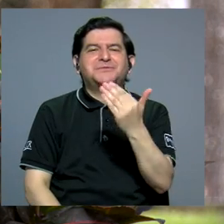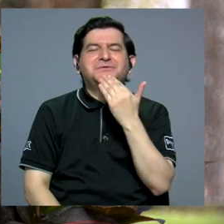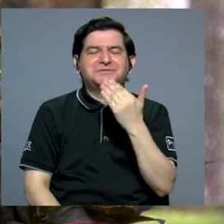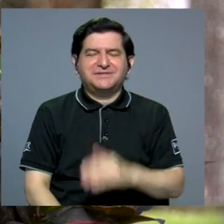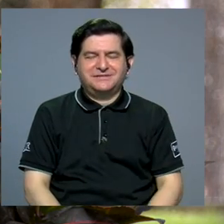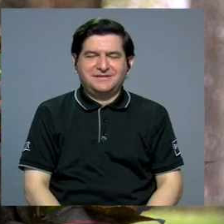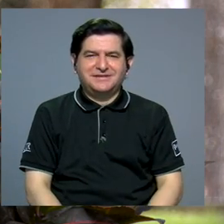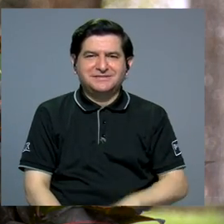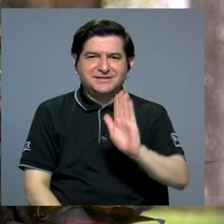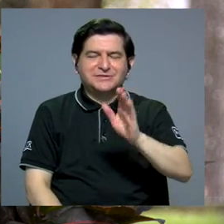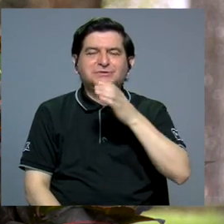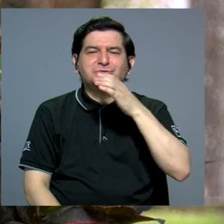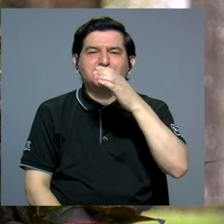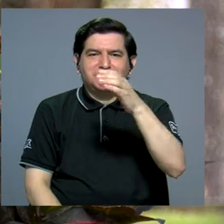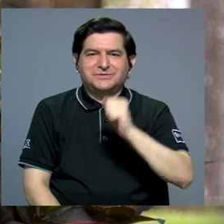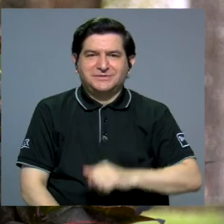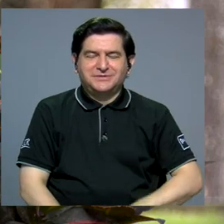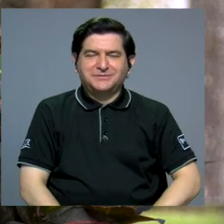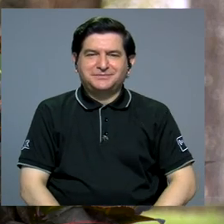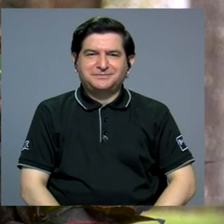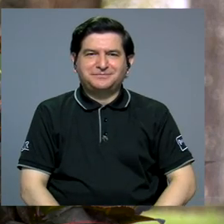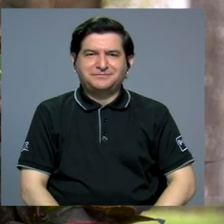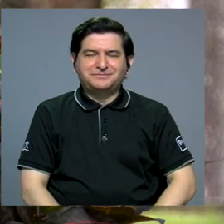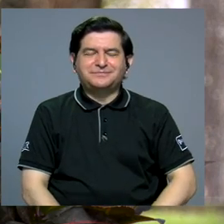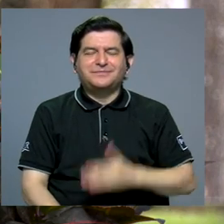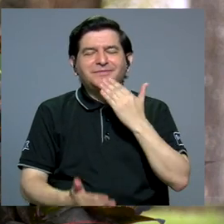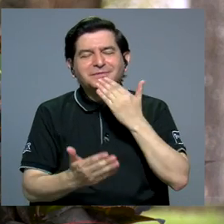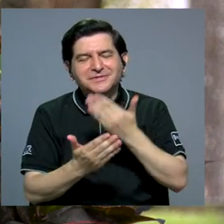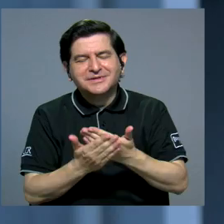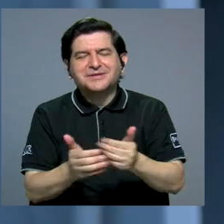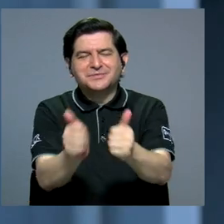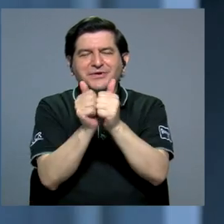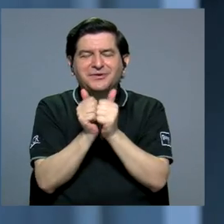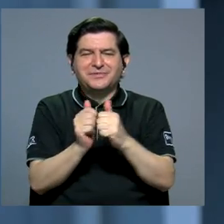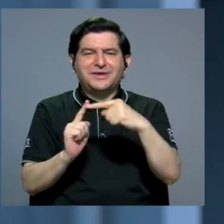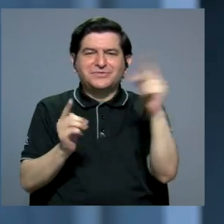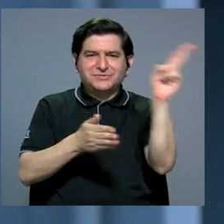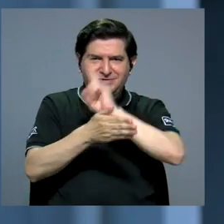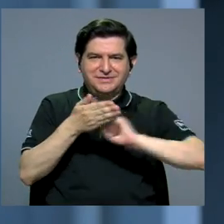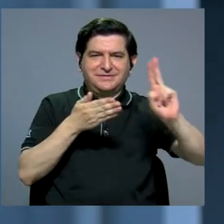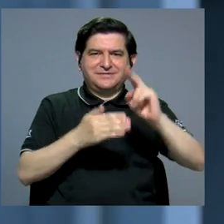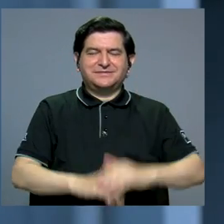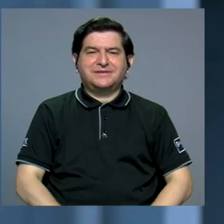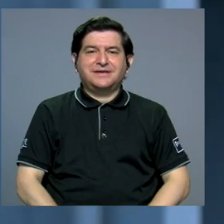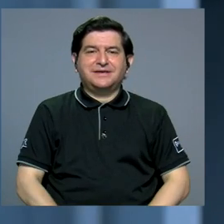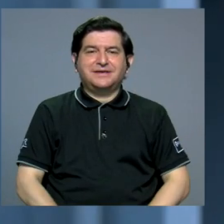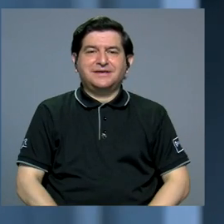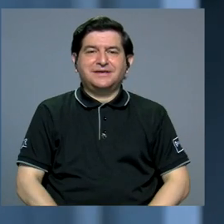Muchísimas gracias por sus palabras, por sus consejos. Muy amable por habernos acompañado en Desde la U.